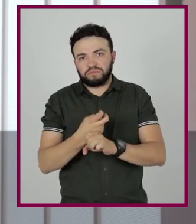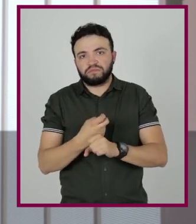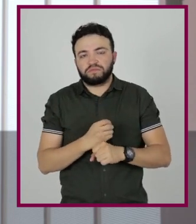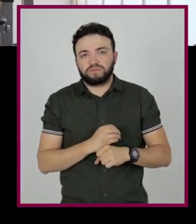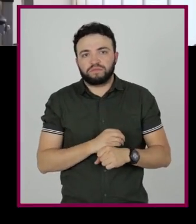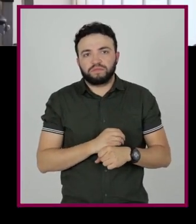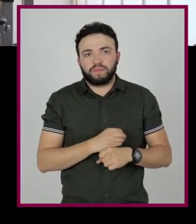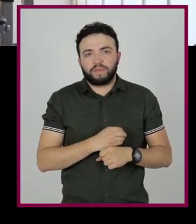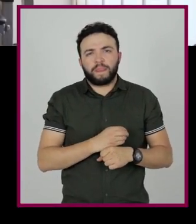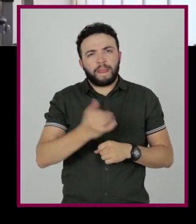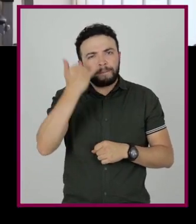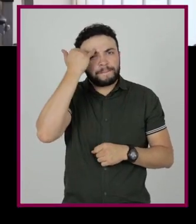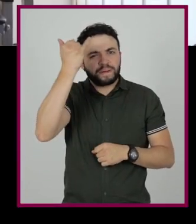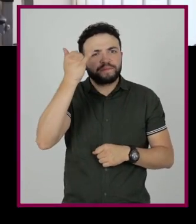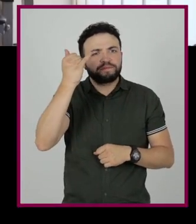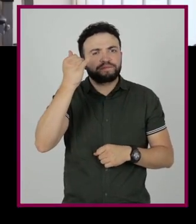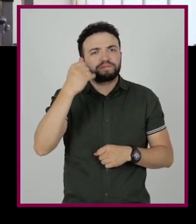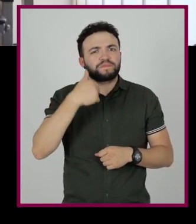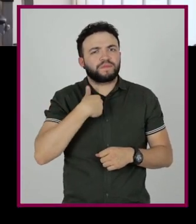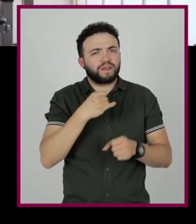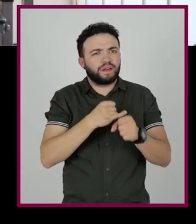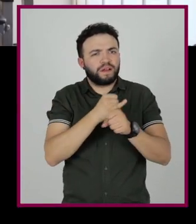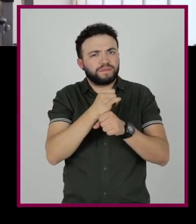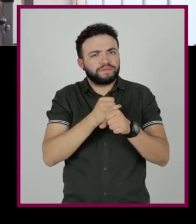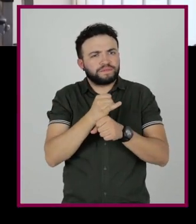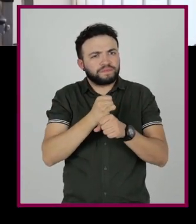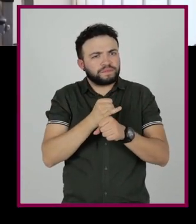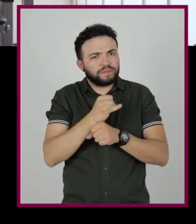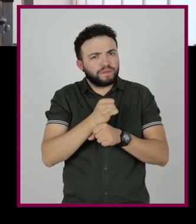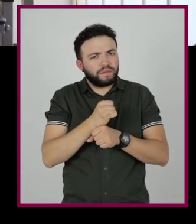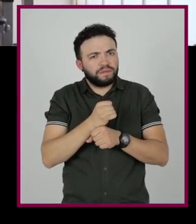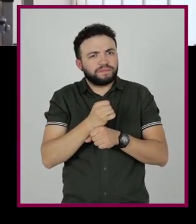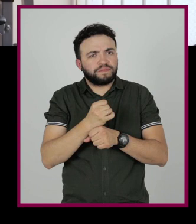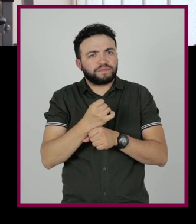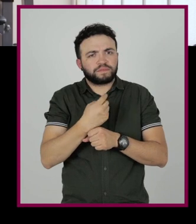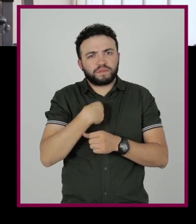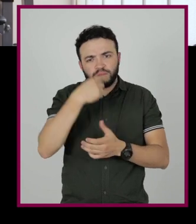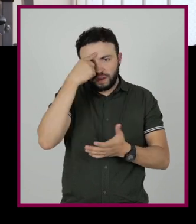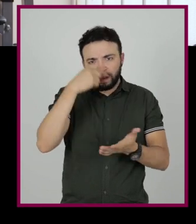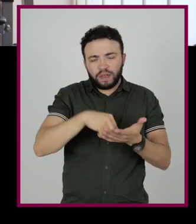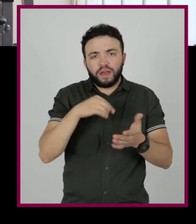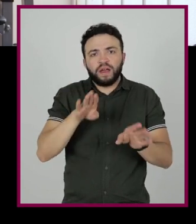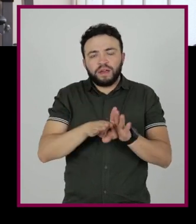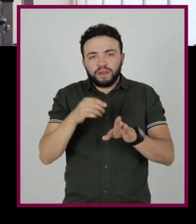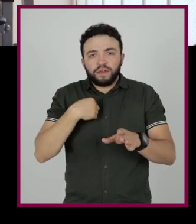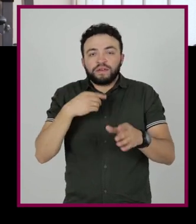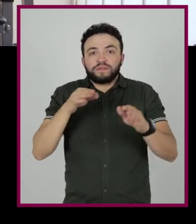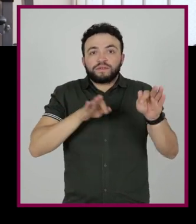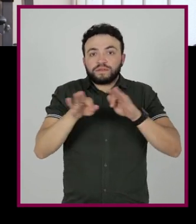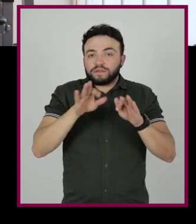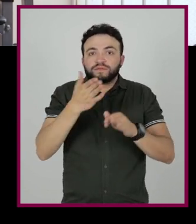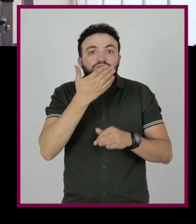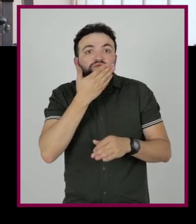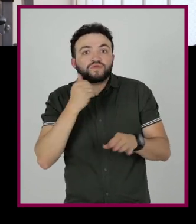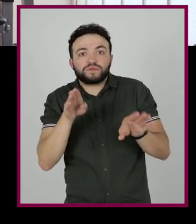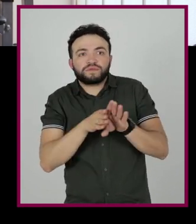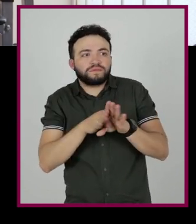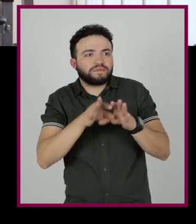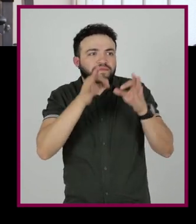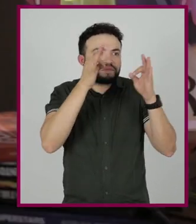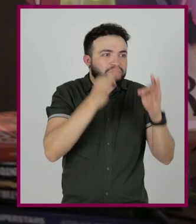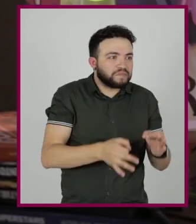cositas similares. Imagínate ir a media investigación y darte cuenta de que la teoría en la que estás avalando tu trabajo no tiene